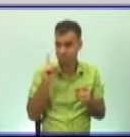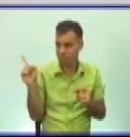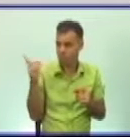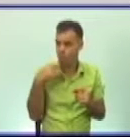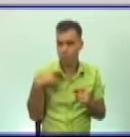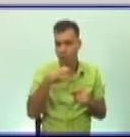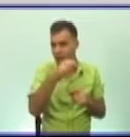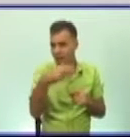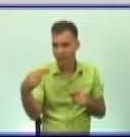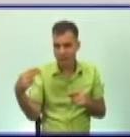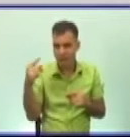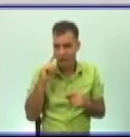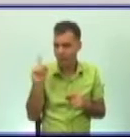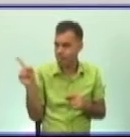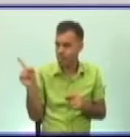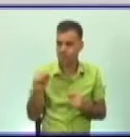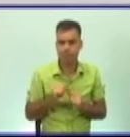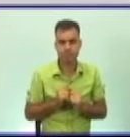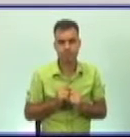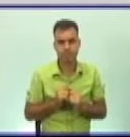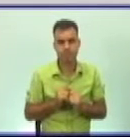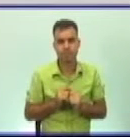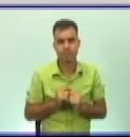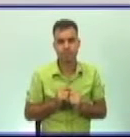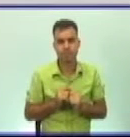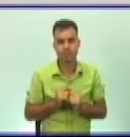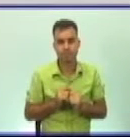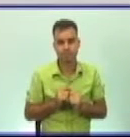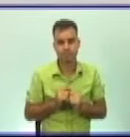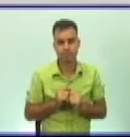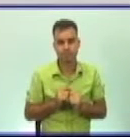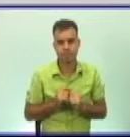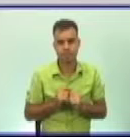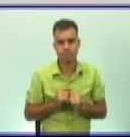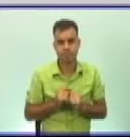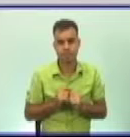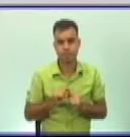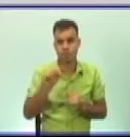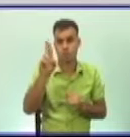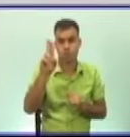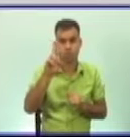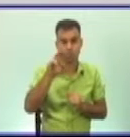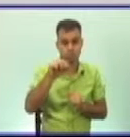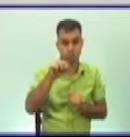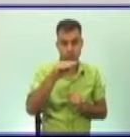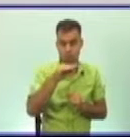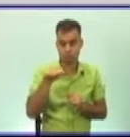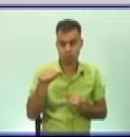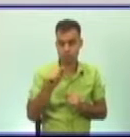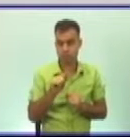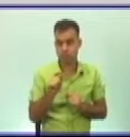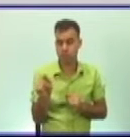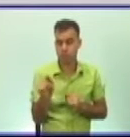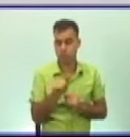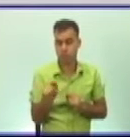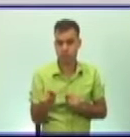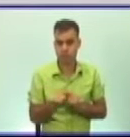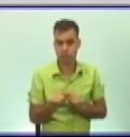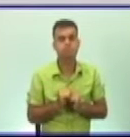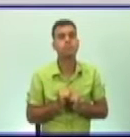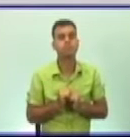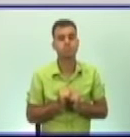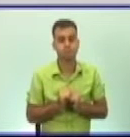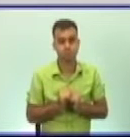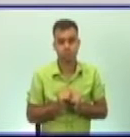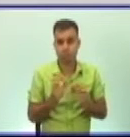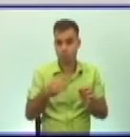entrega el generador y por supuesto la impedancia, ¿verdad? Ahora, es importante que en el desarrollo propio